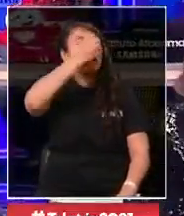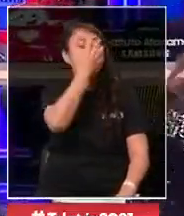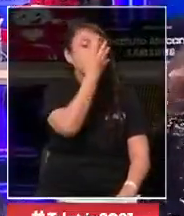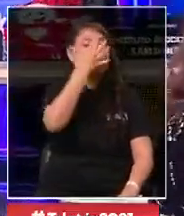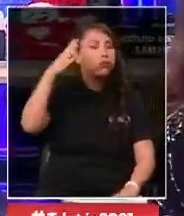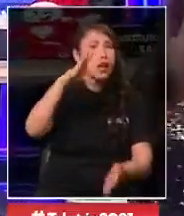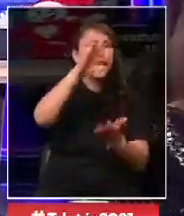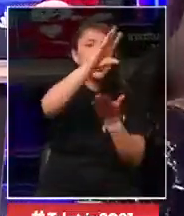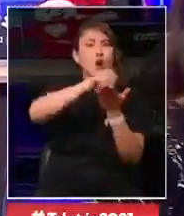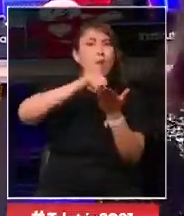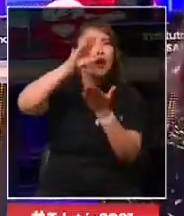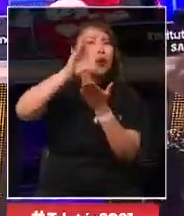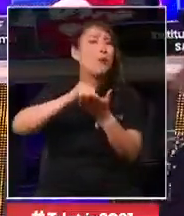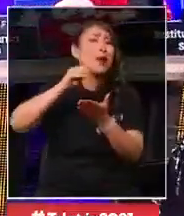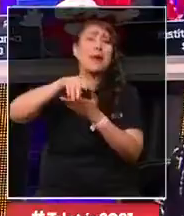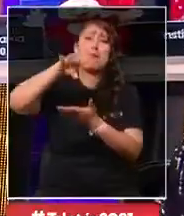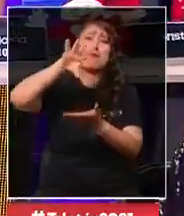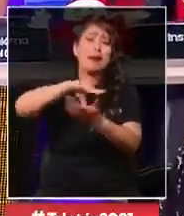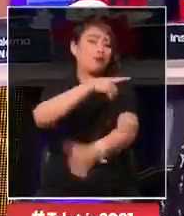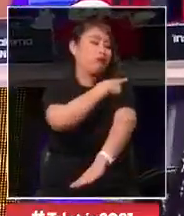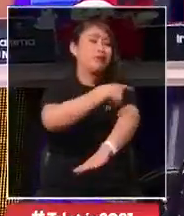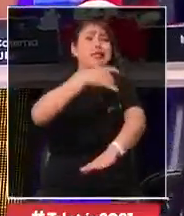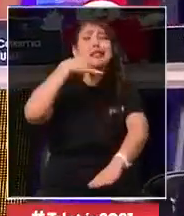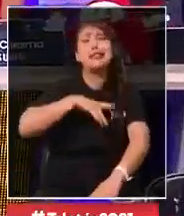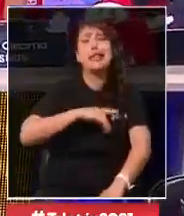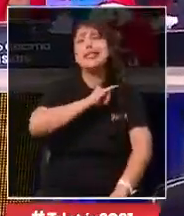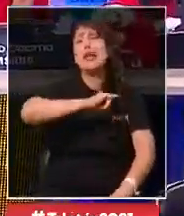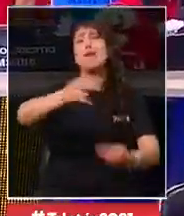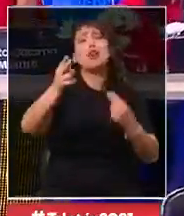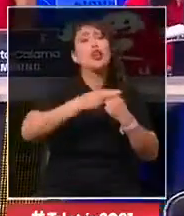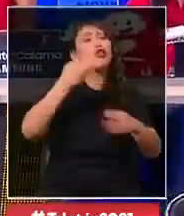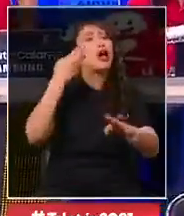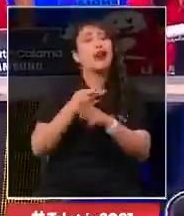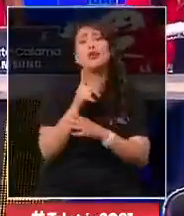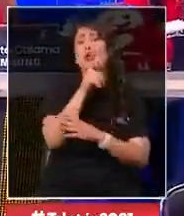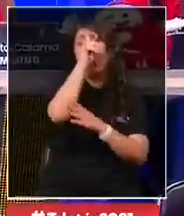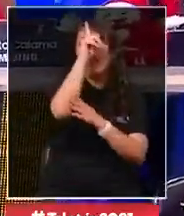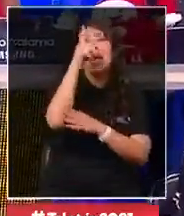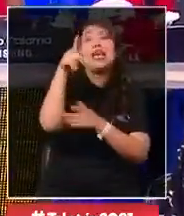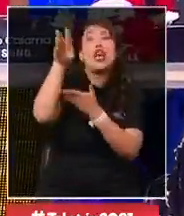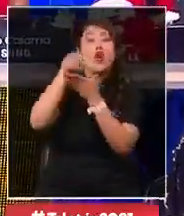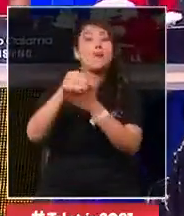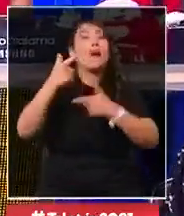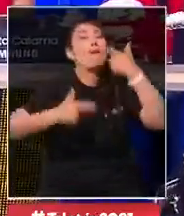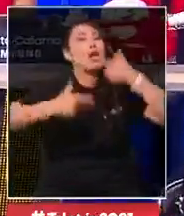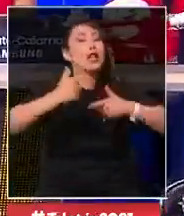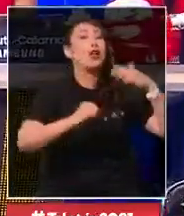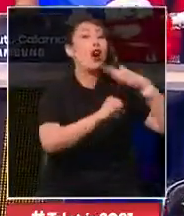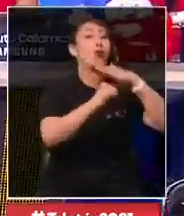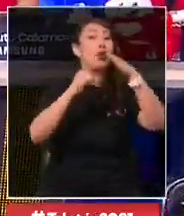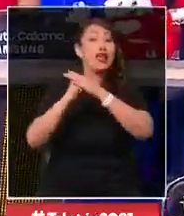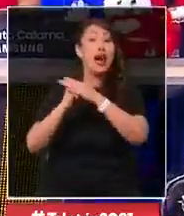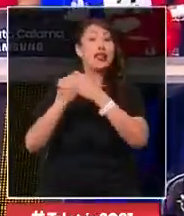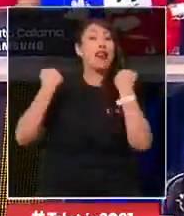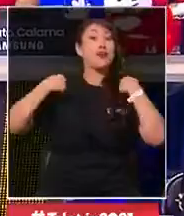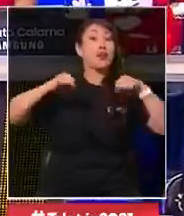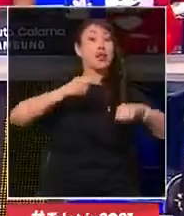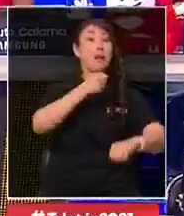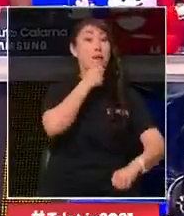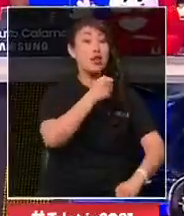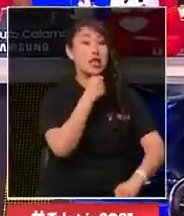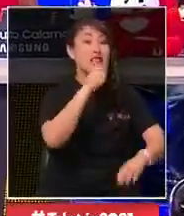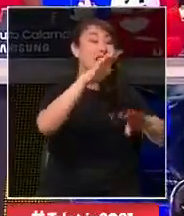en los escenarios del país, que es un clásico en las teletones. Políticos, autoridades, deportistas,